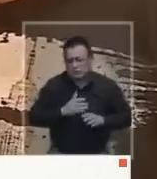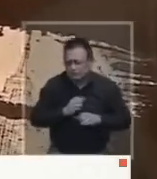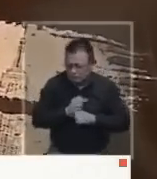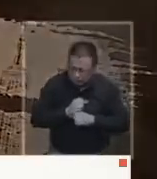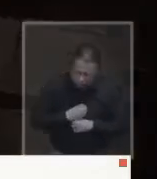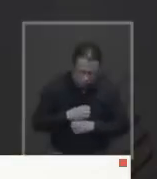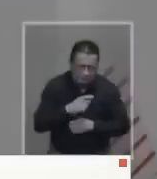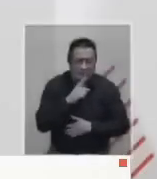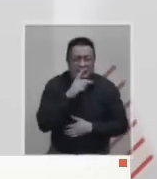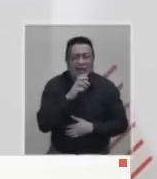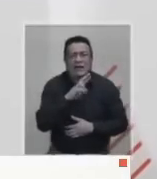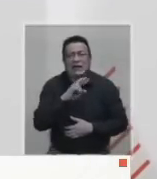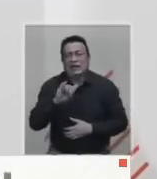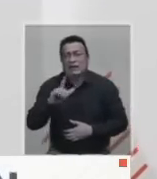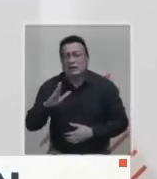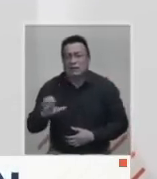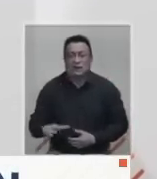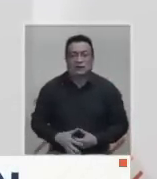terrible